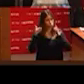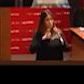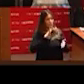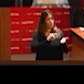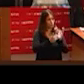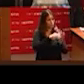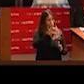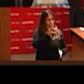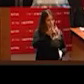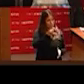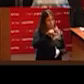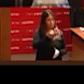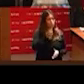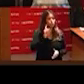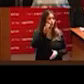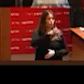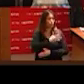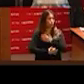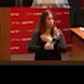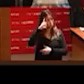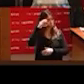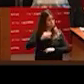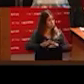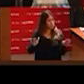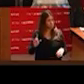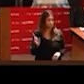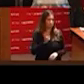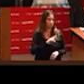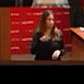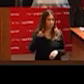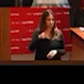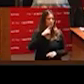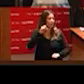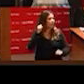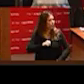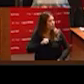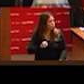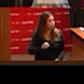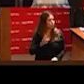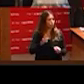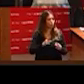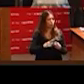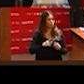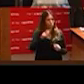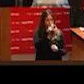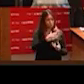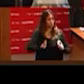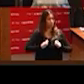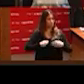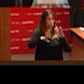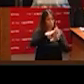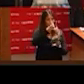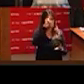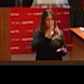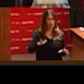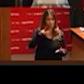Estela no solo están las personas con discapacidad intelectual que en este caso serían adultos eh que vivan en la comunidad de Madrid